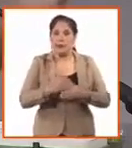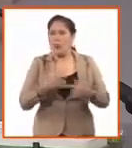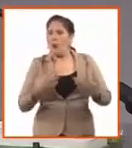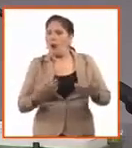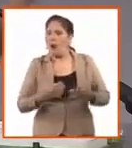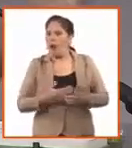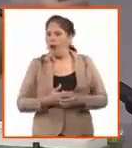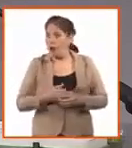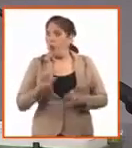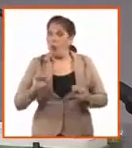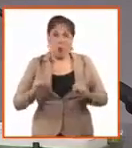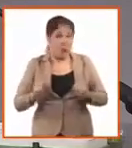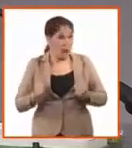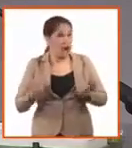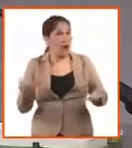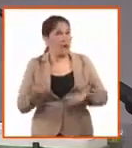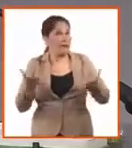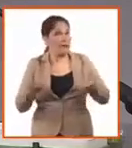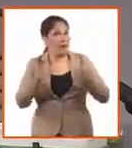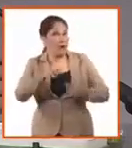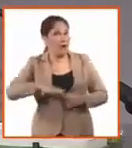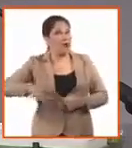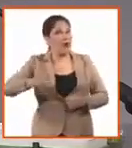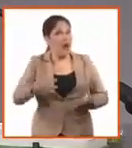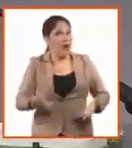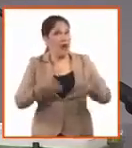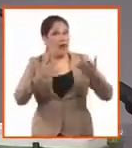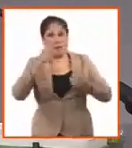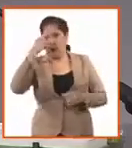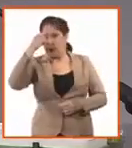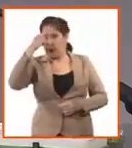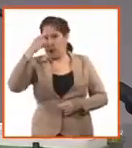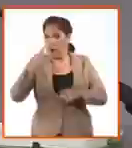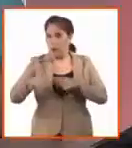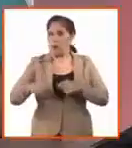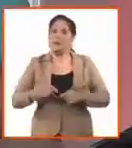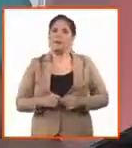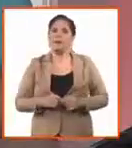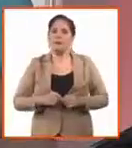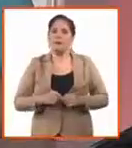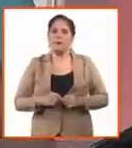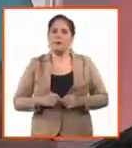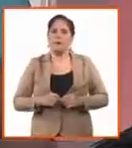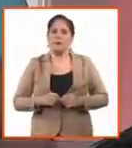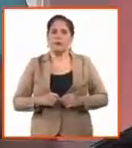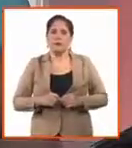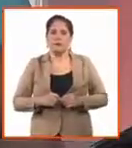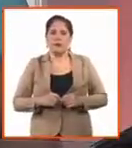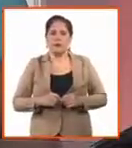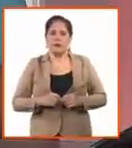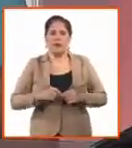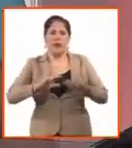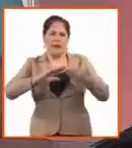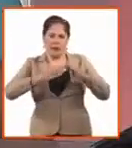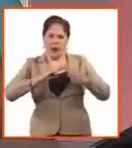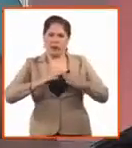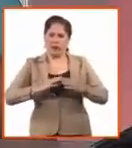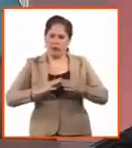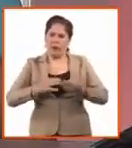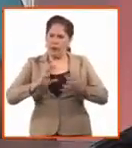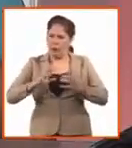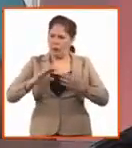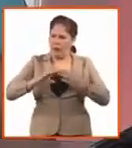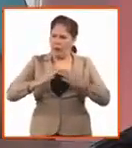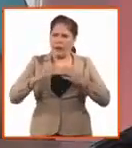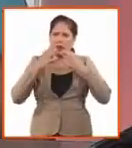lo que tenemos que superar para construir el socialismo al que aspiraba el chef mencionaba antes lo de el debate como uno de esos